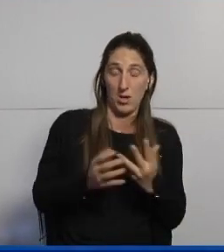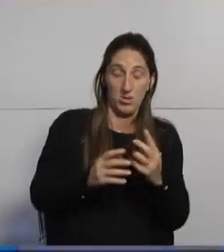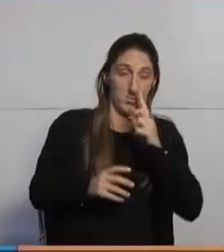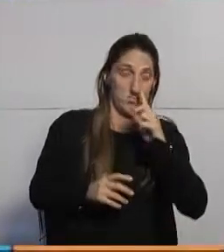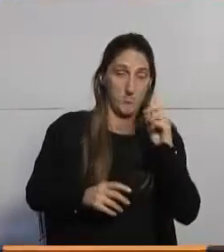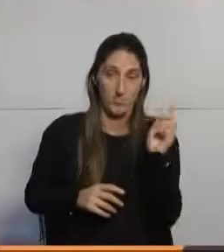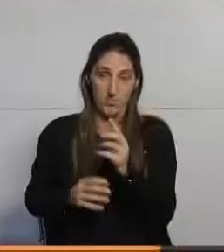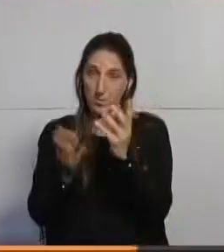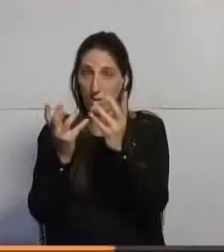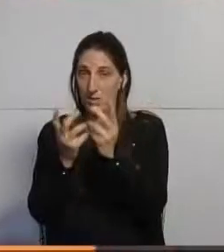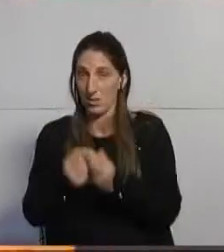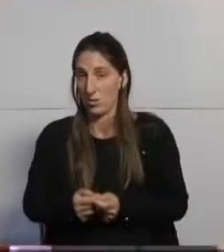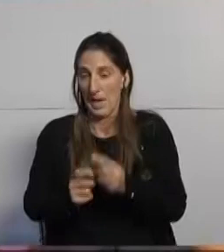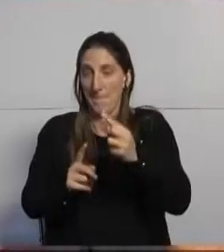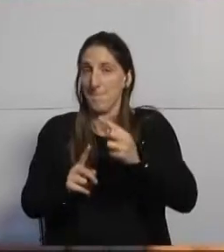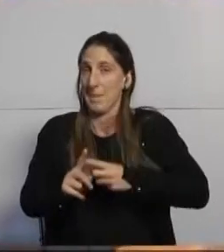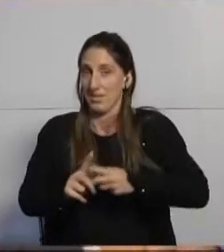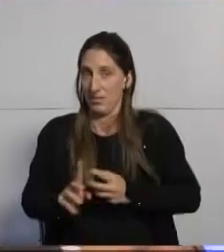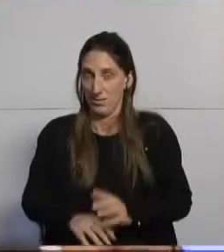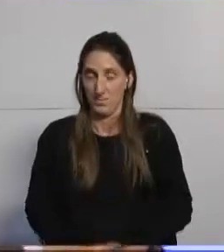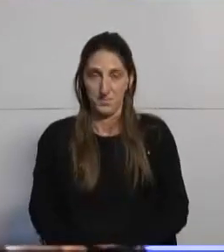que hacer las organizaciones en meses.